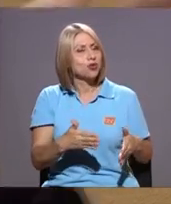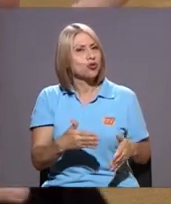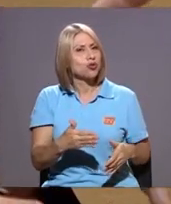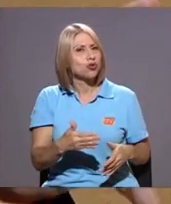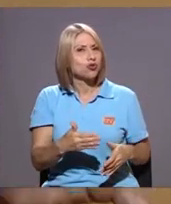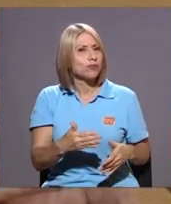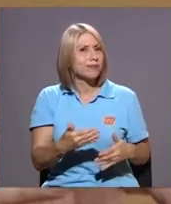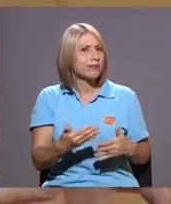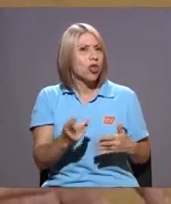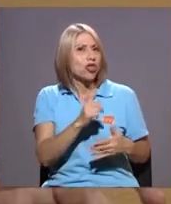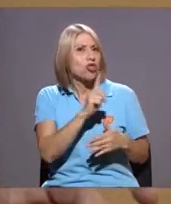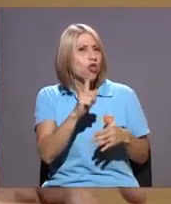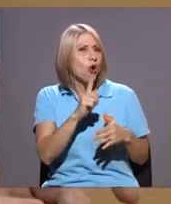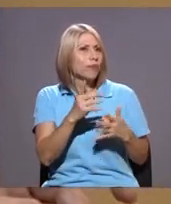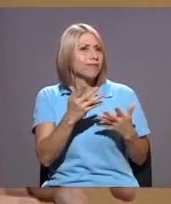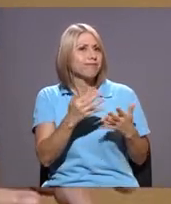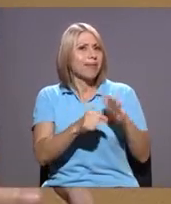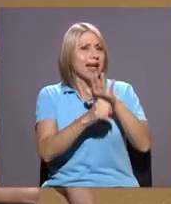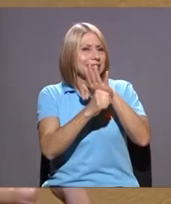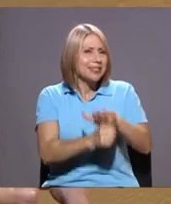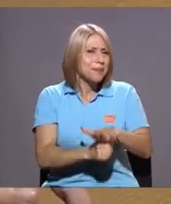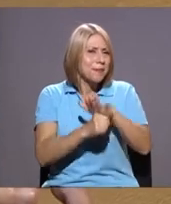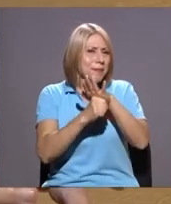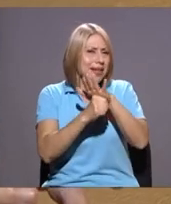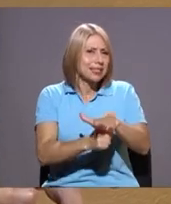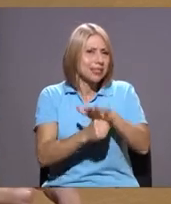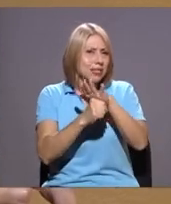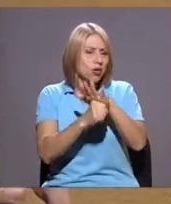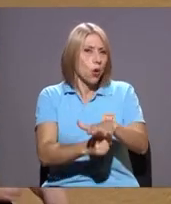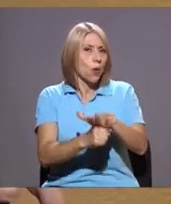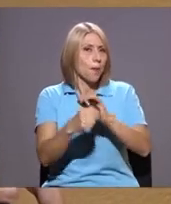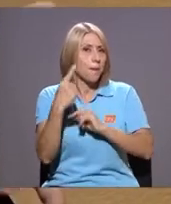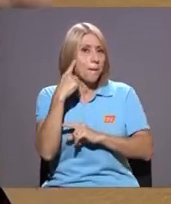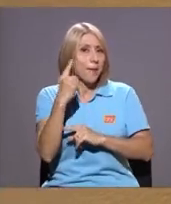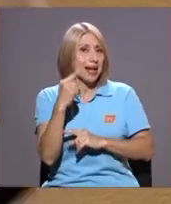o hacen presión para que algunas de estas medidas que ustedes estuvo